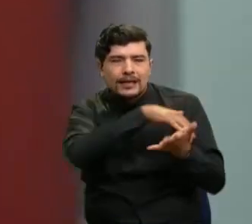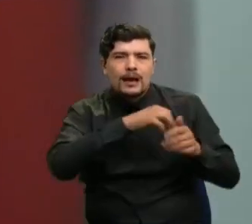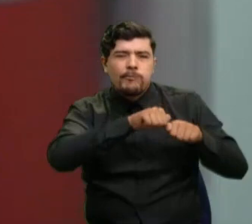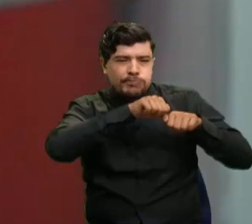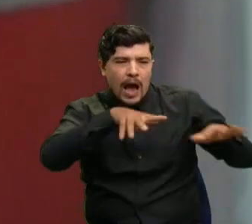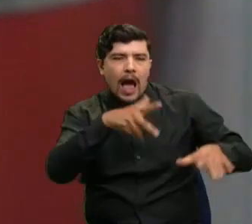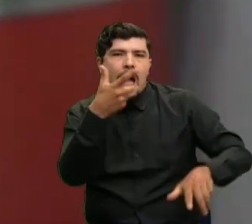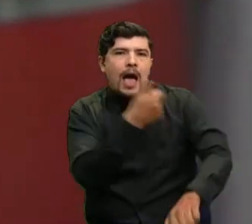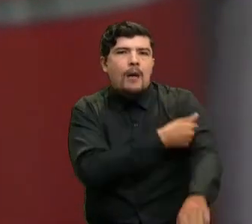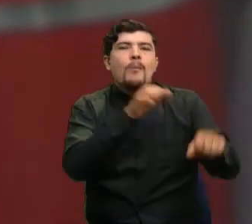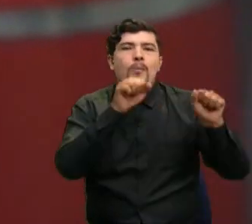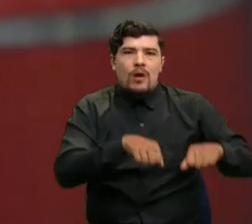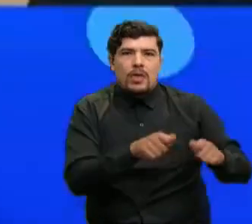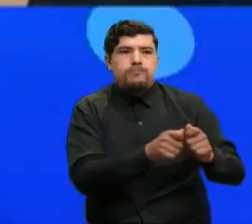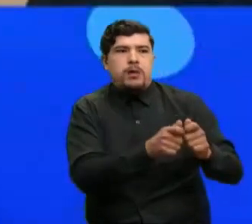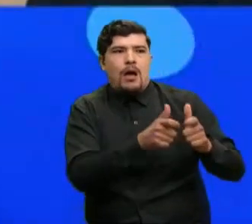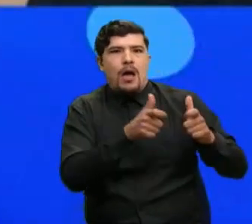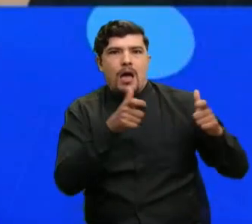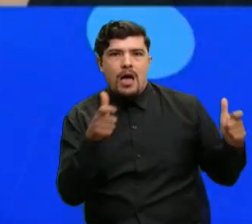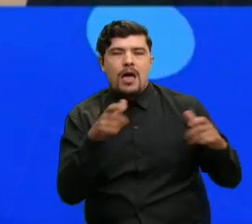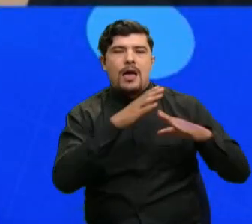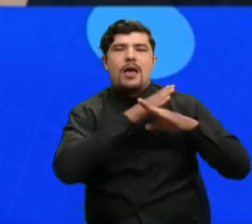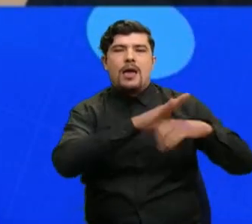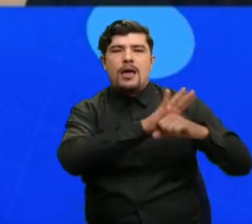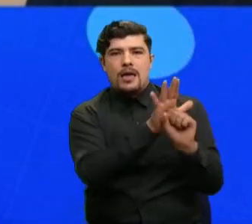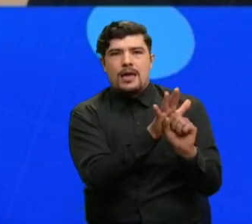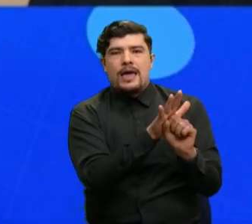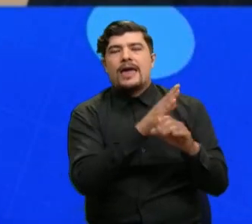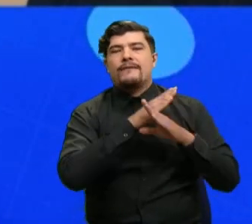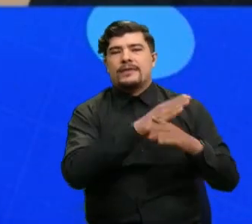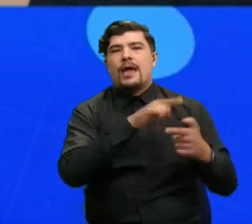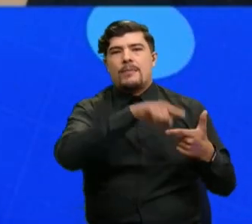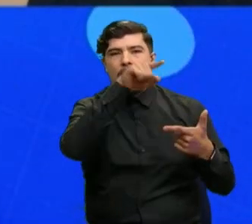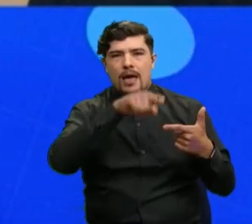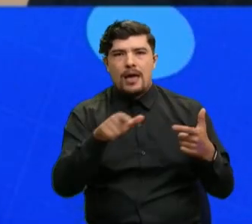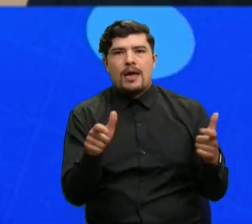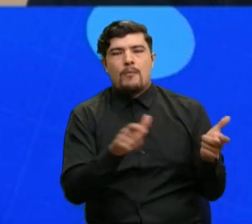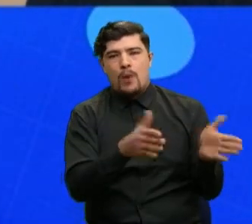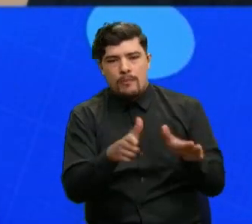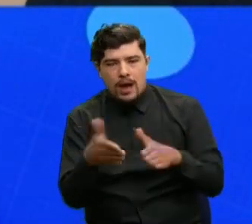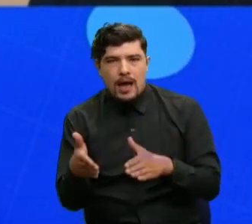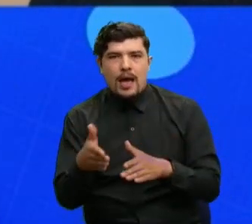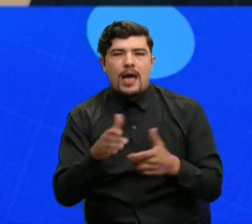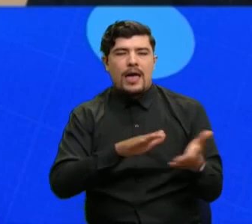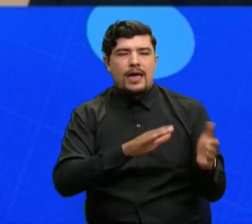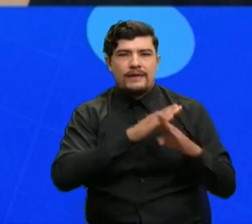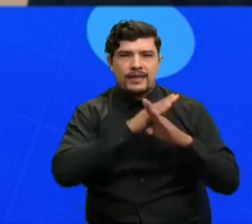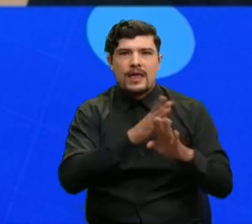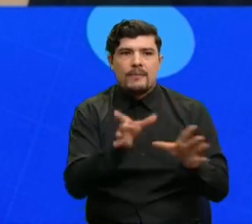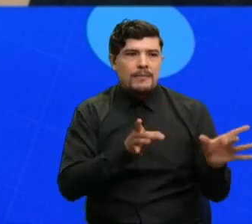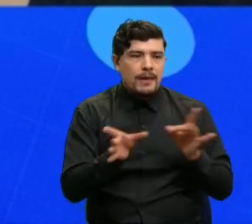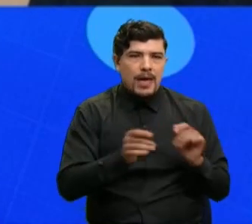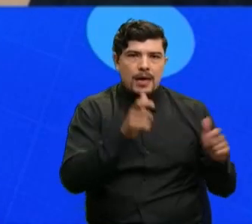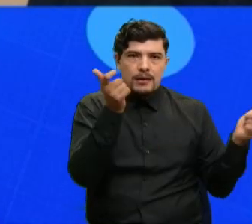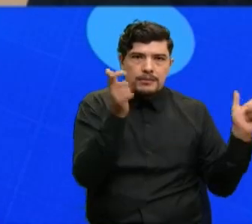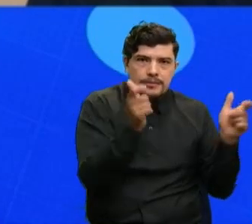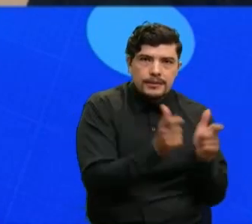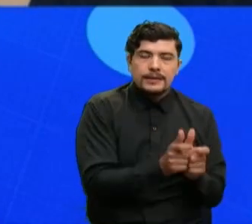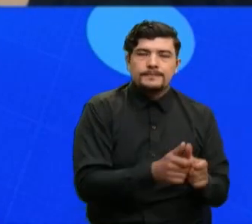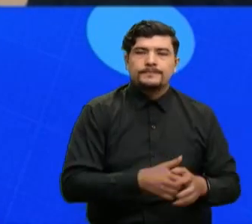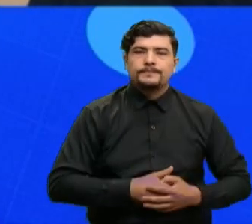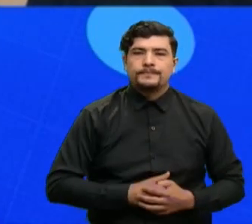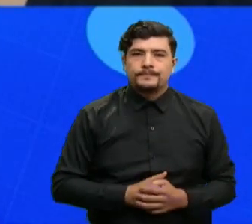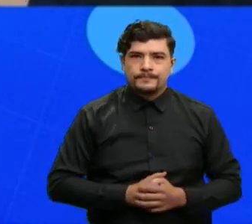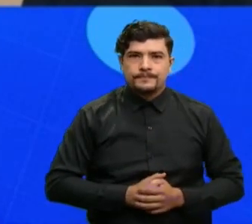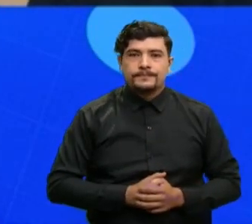territorio. Ahora, empezamos la vacunación en gestantes mayores de 12 semanas, que según lineamientos pues se está